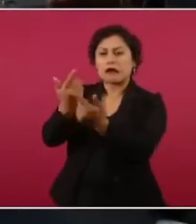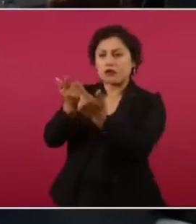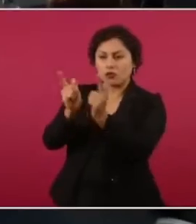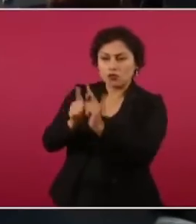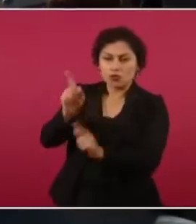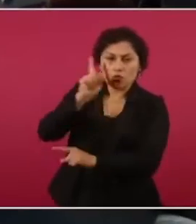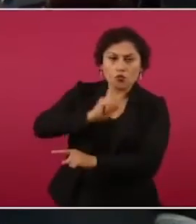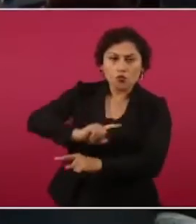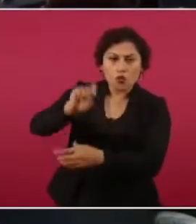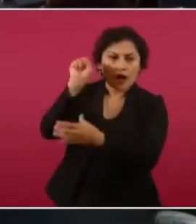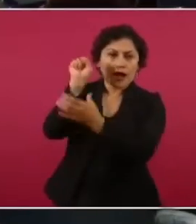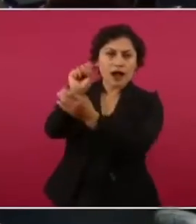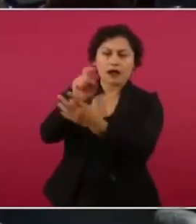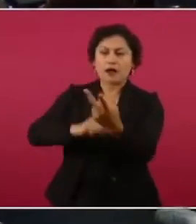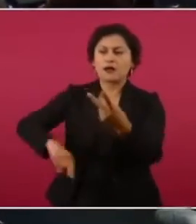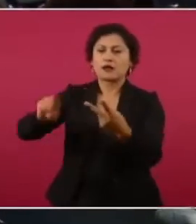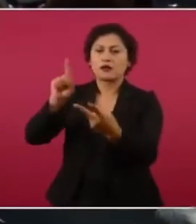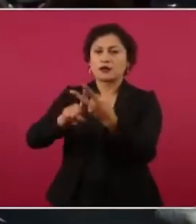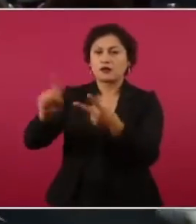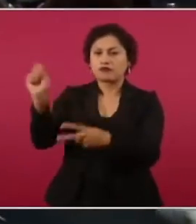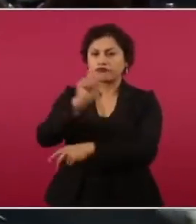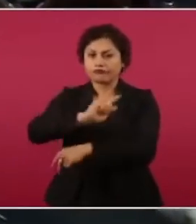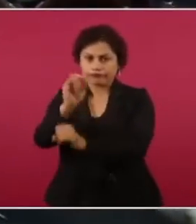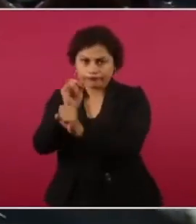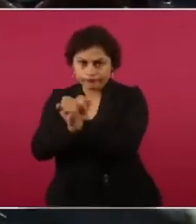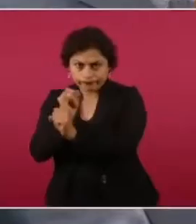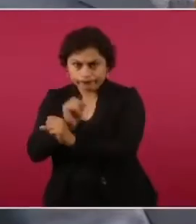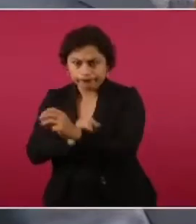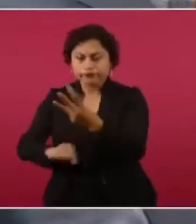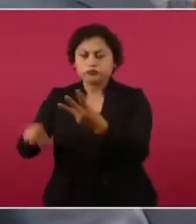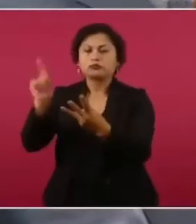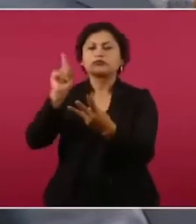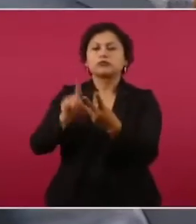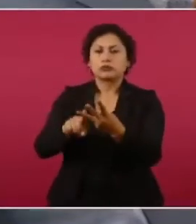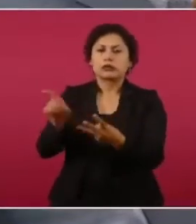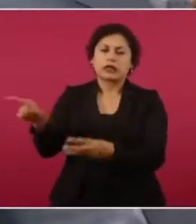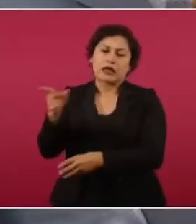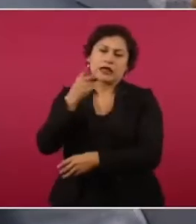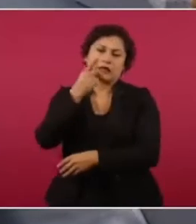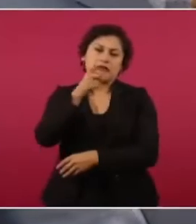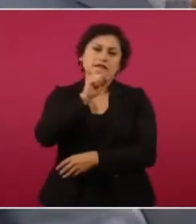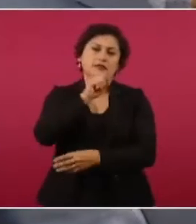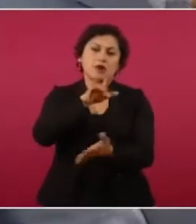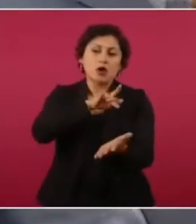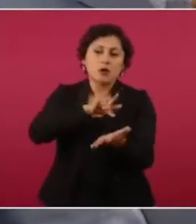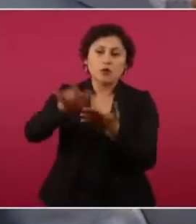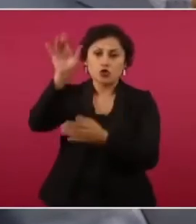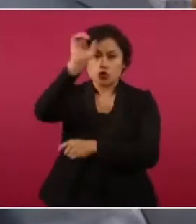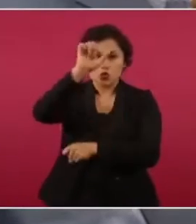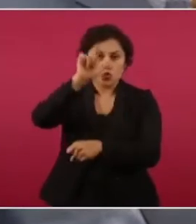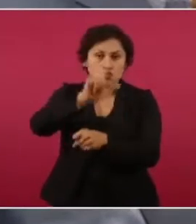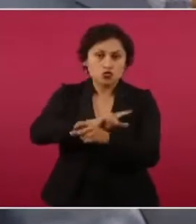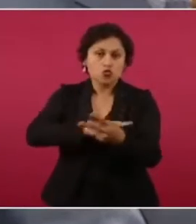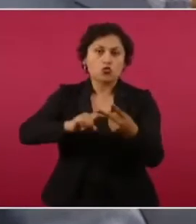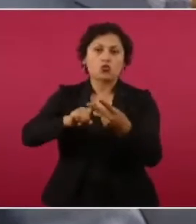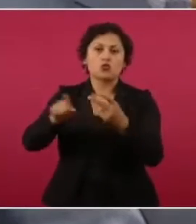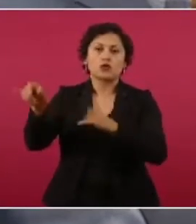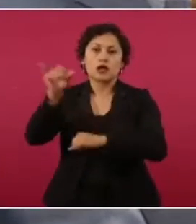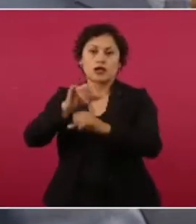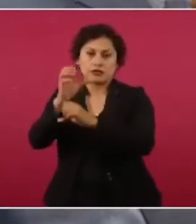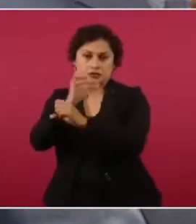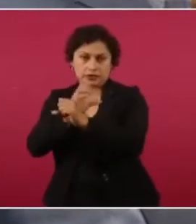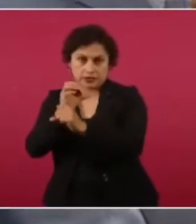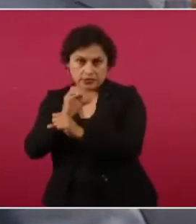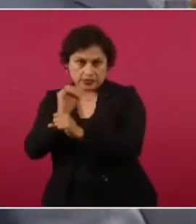también científicos, y también otra crítica es que no ha habido mucho apoyo a sectores como la cultura, como el científico,